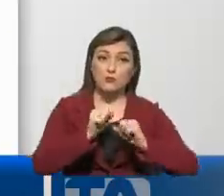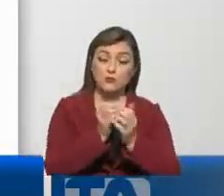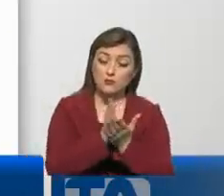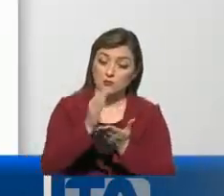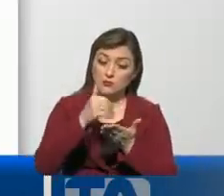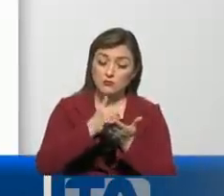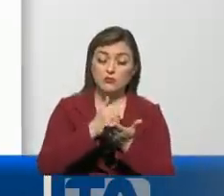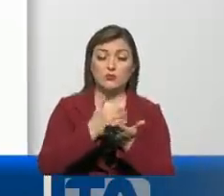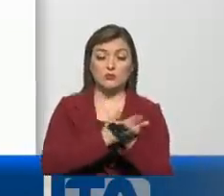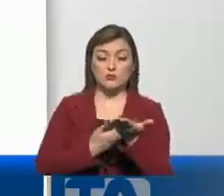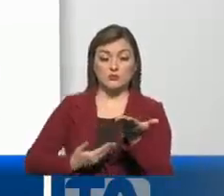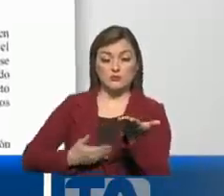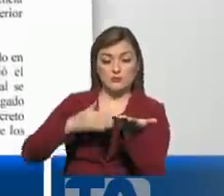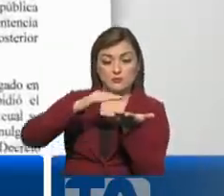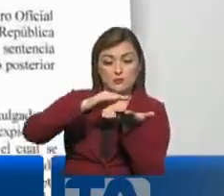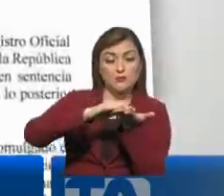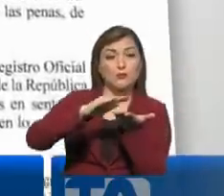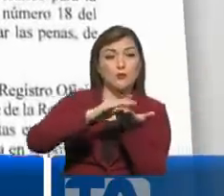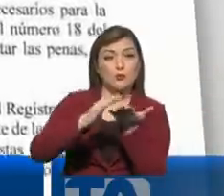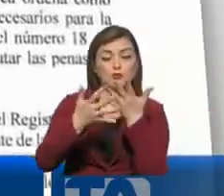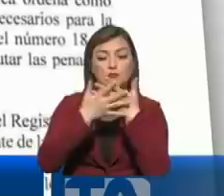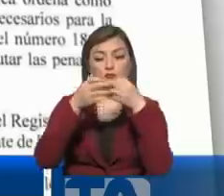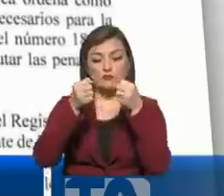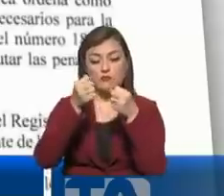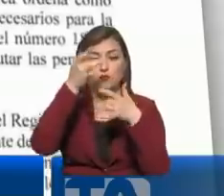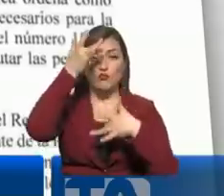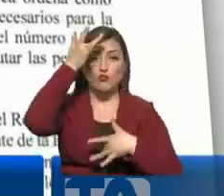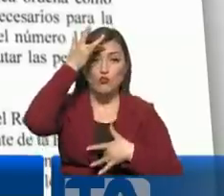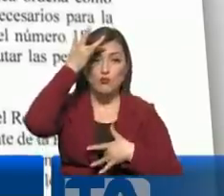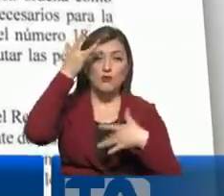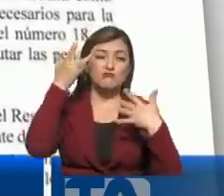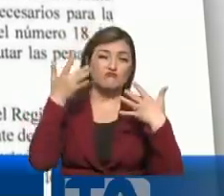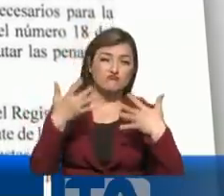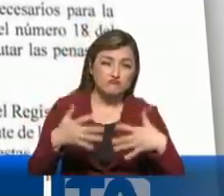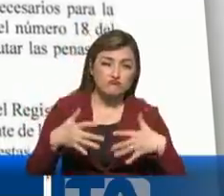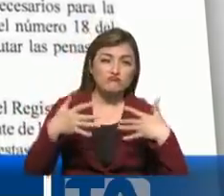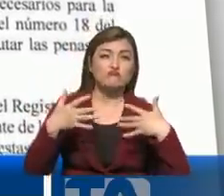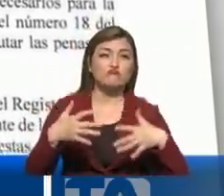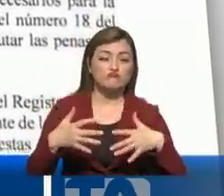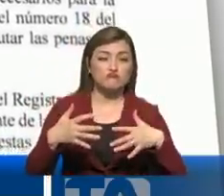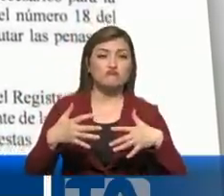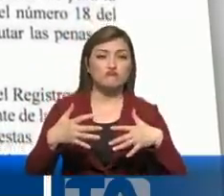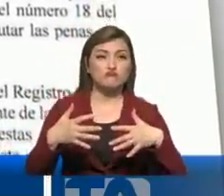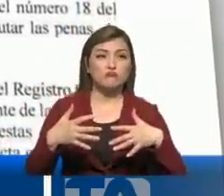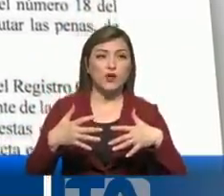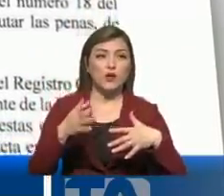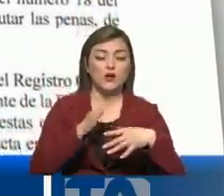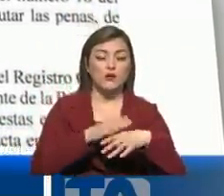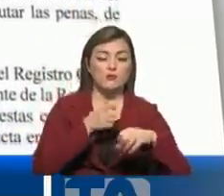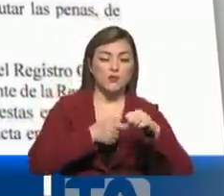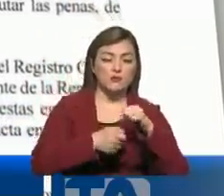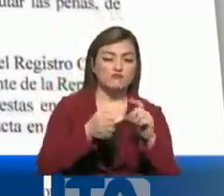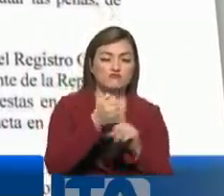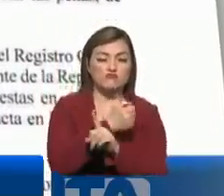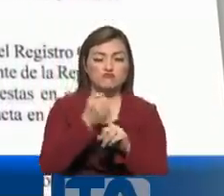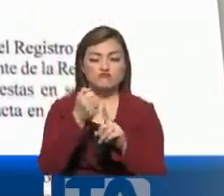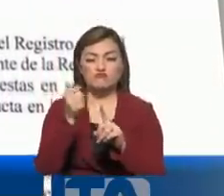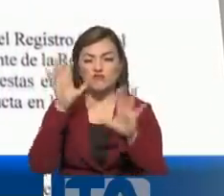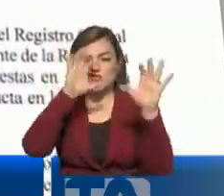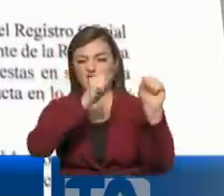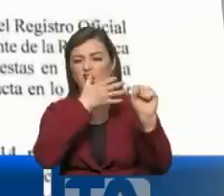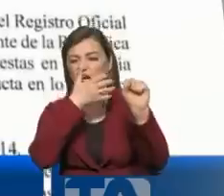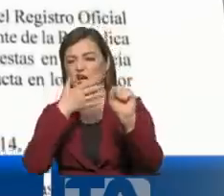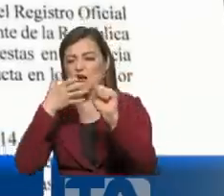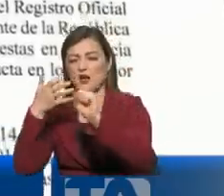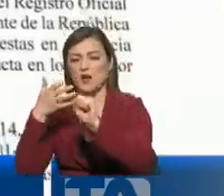al indulto presidencial a reos que padezcan enfermedades crónicas y que hayan cometido genocidio, tortura, desaparición